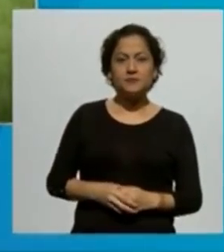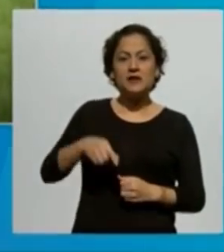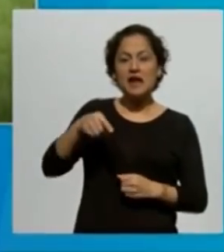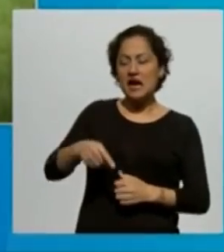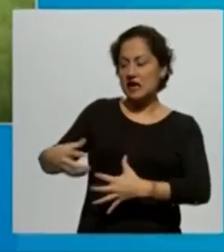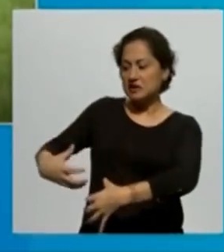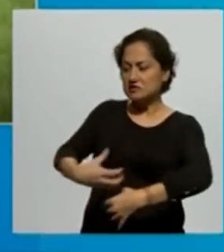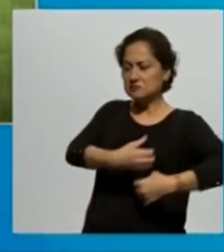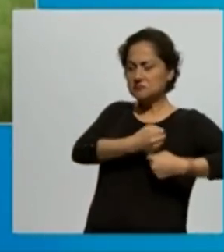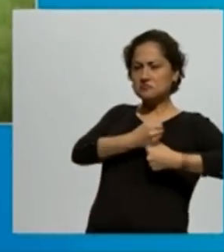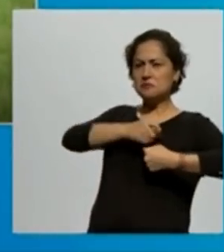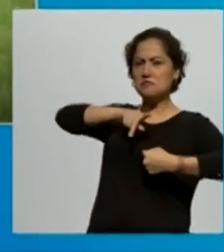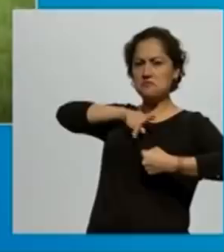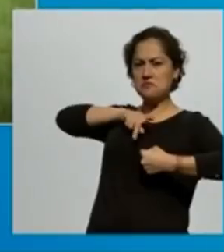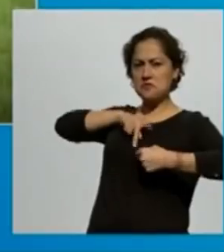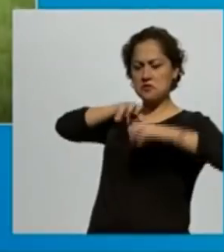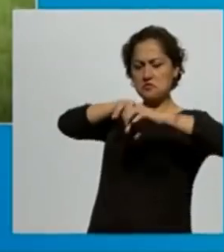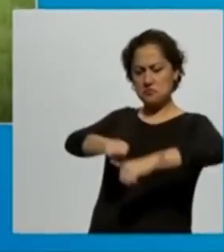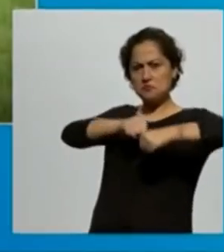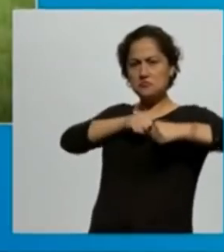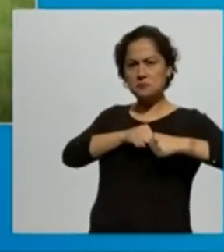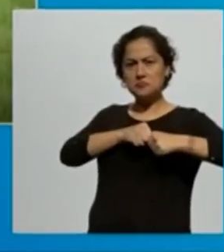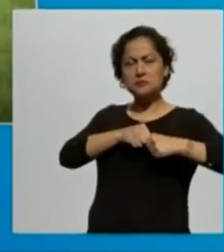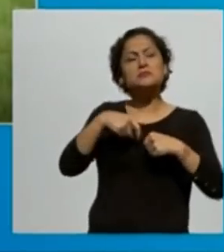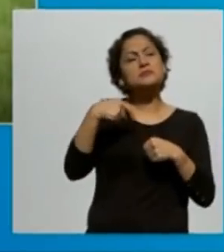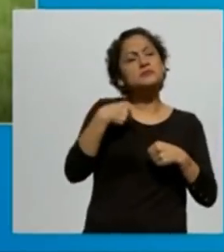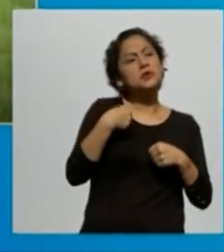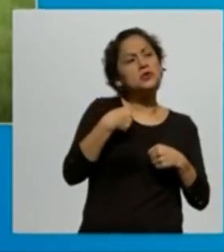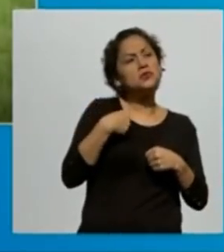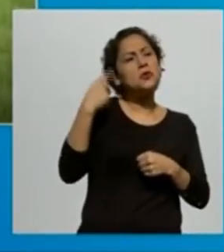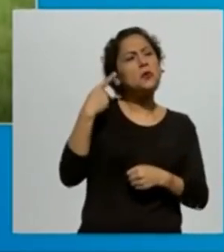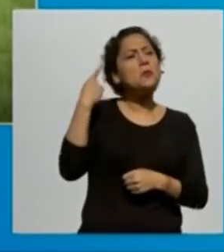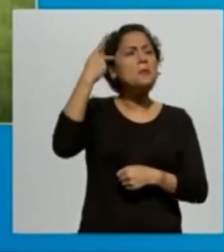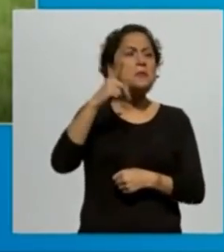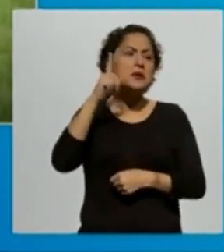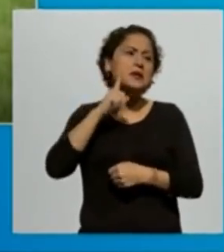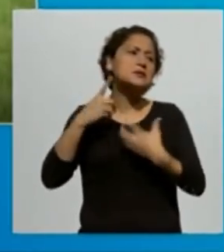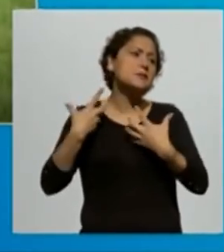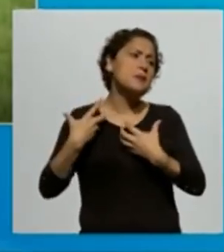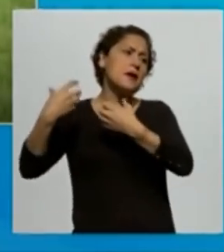mi prisionera. Pero seré rescatada por mi príncipe.